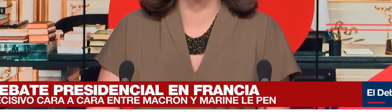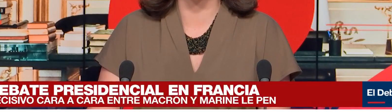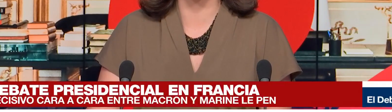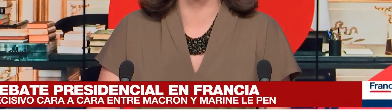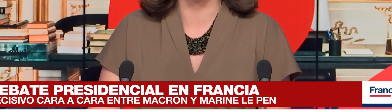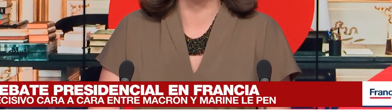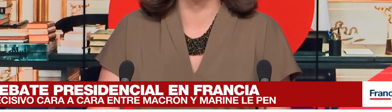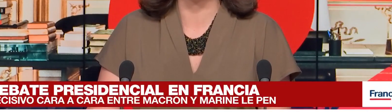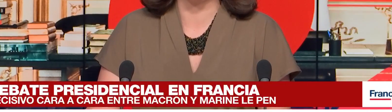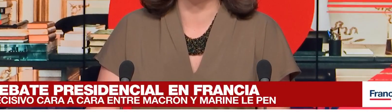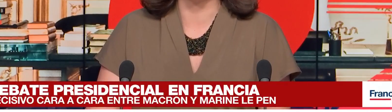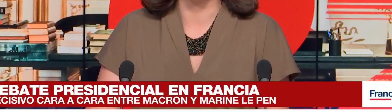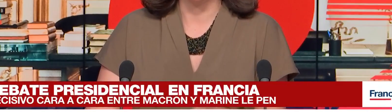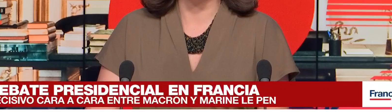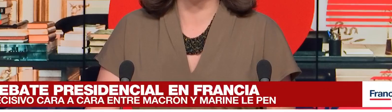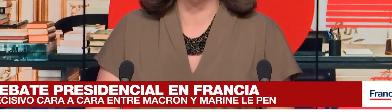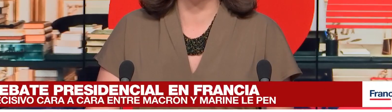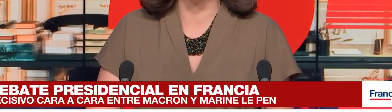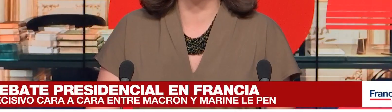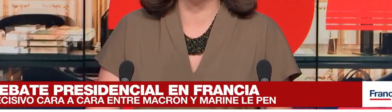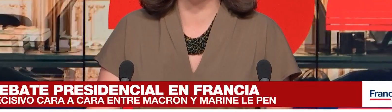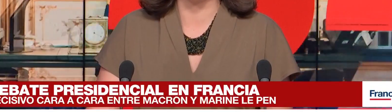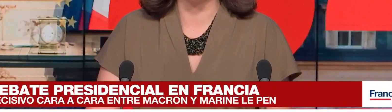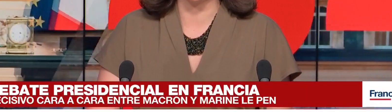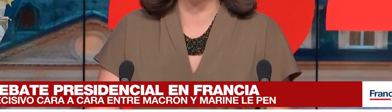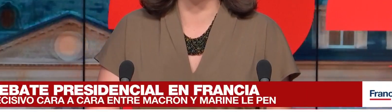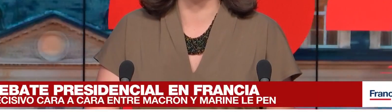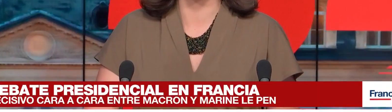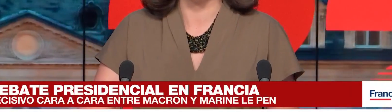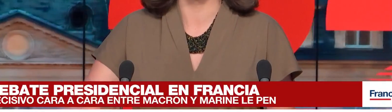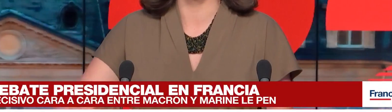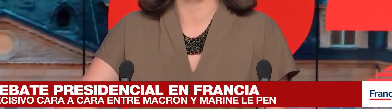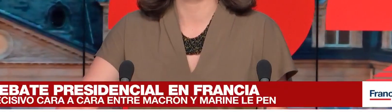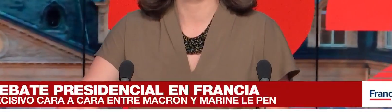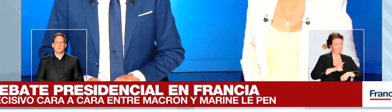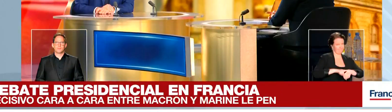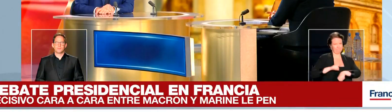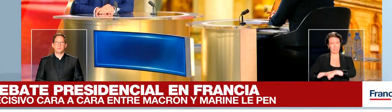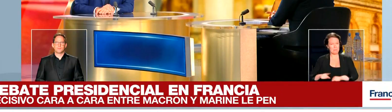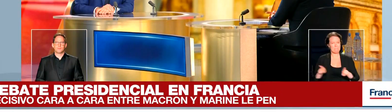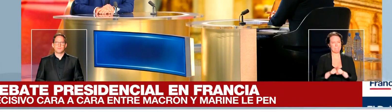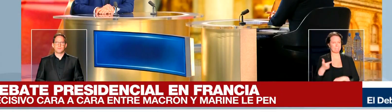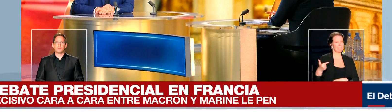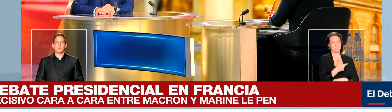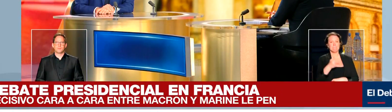presidencial de Francia entre Emmanuel Macron y Marine Le Pen. Los esperamos después del debate para un análisis. Ahora veámoslos.